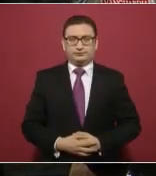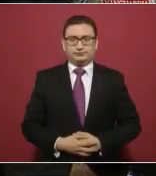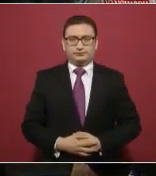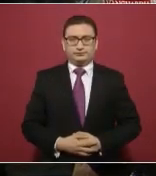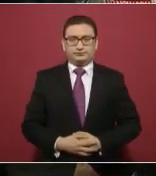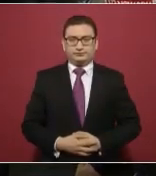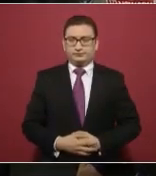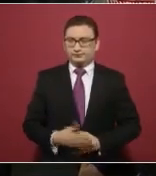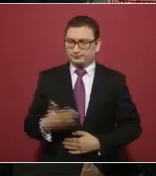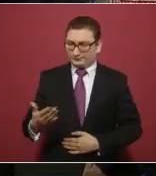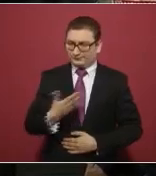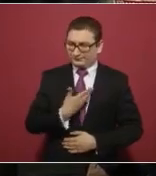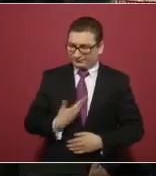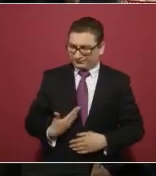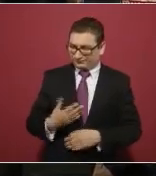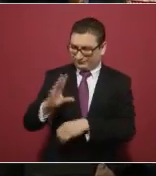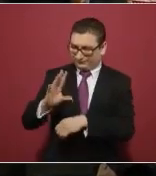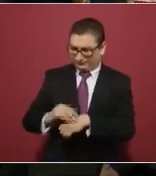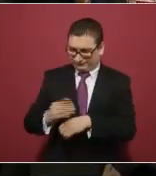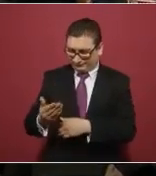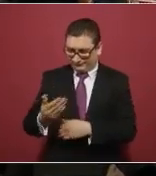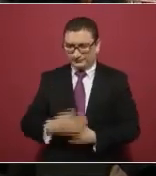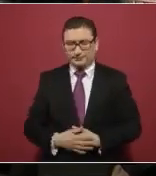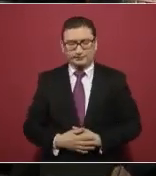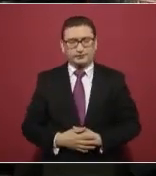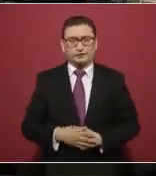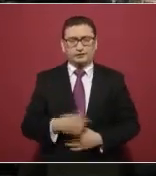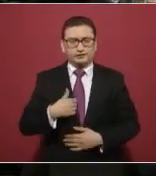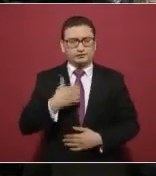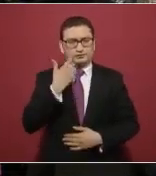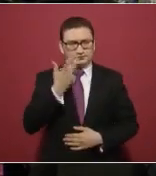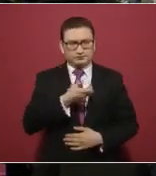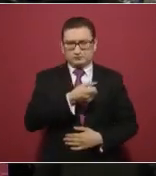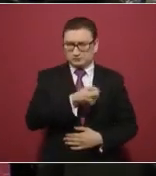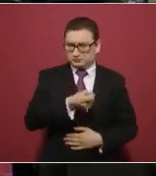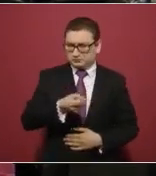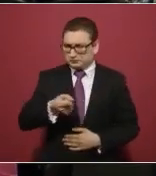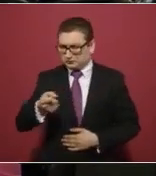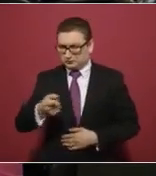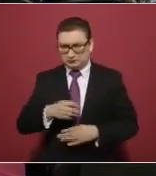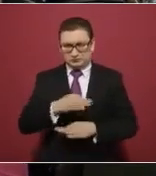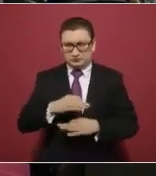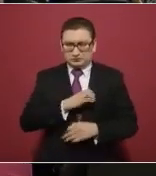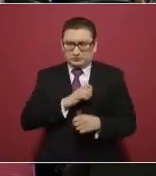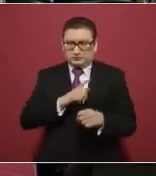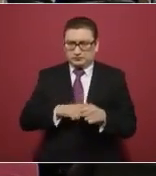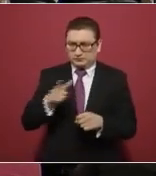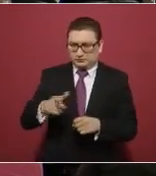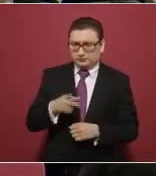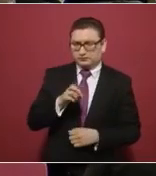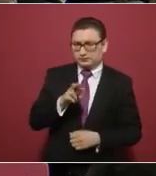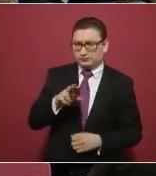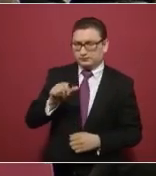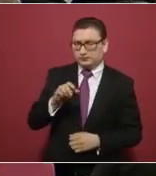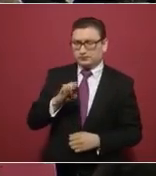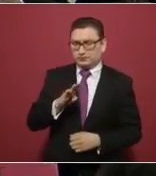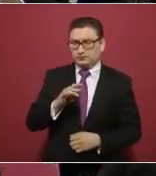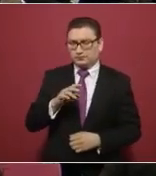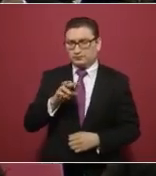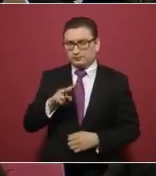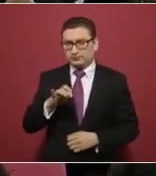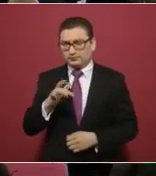Con su permiso, señor presidente, saludar muy especialmente la presencia el día de hoy de la doctora Bachelet,